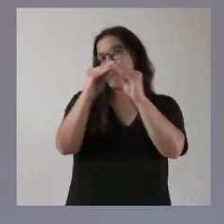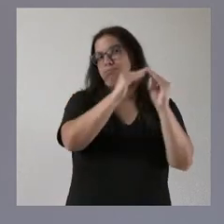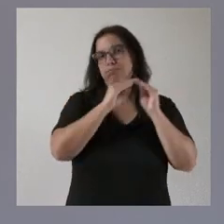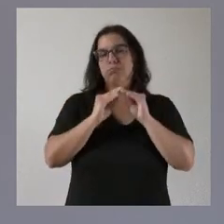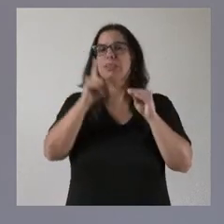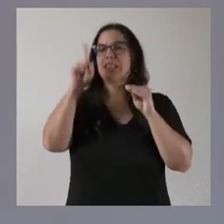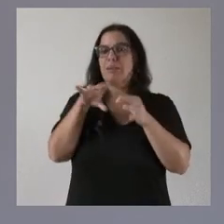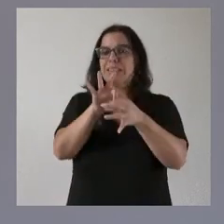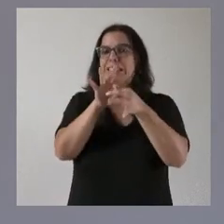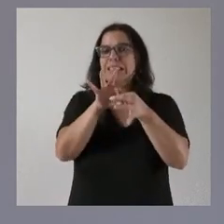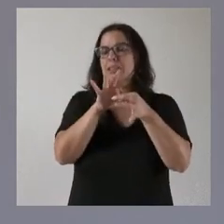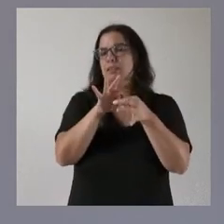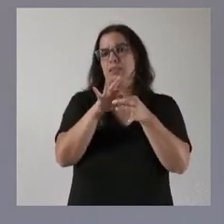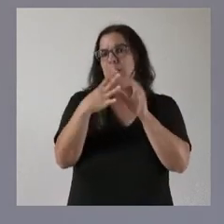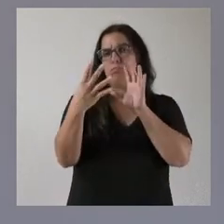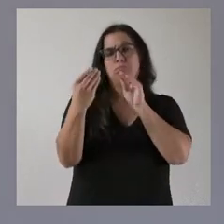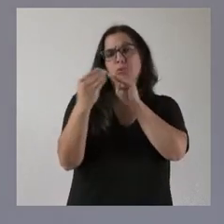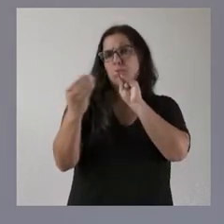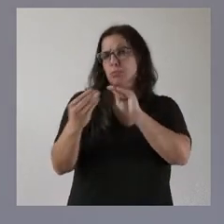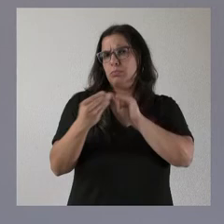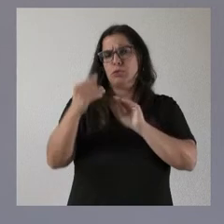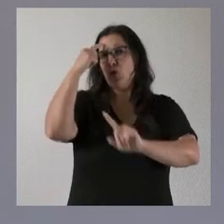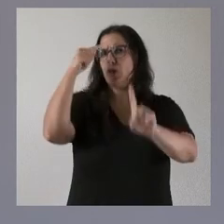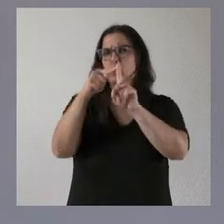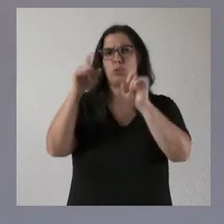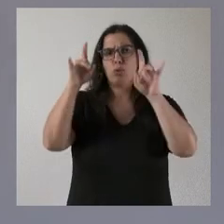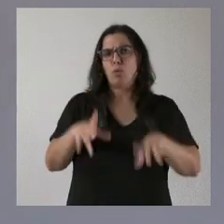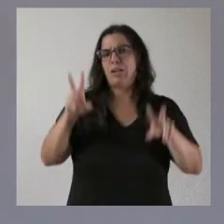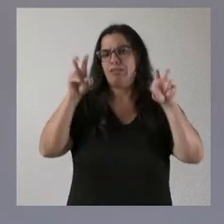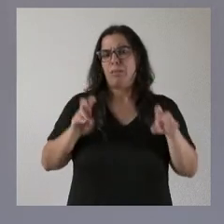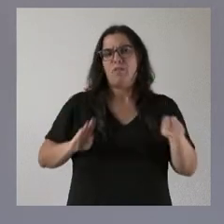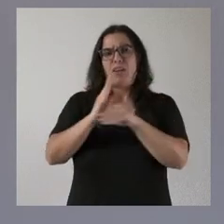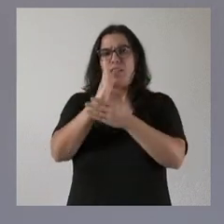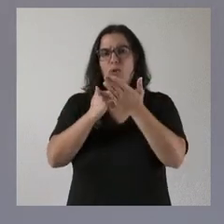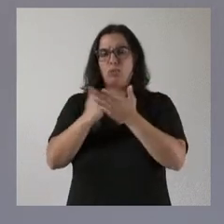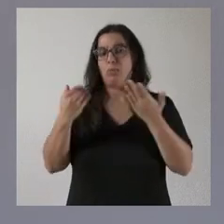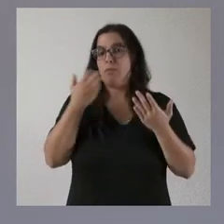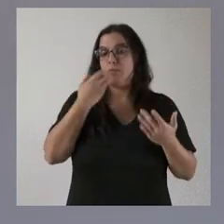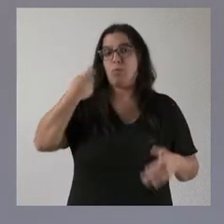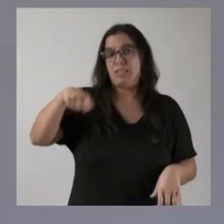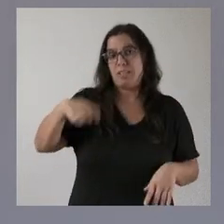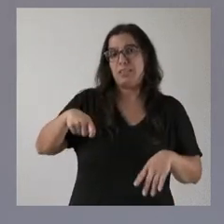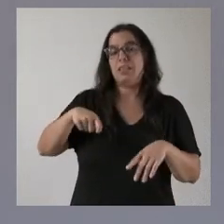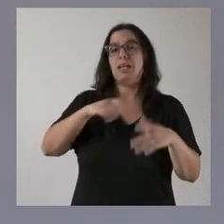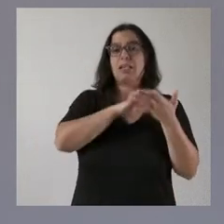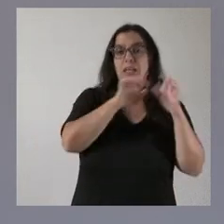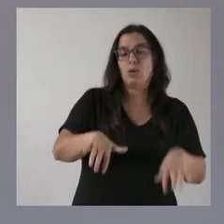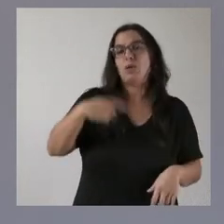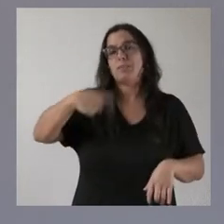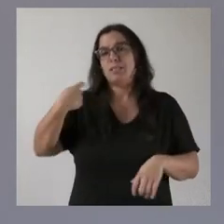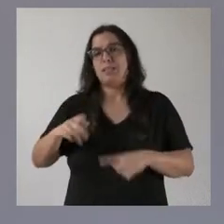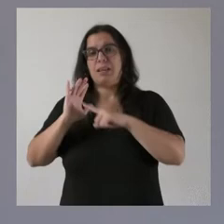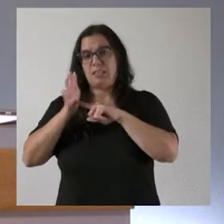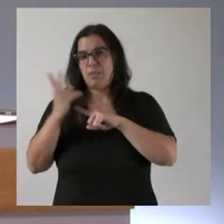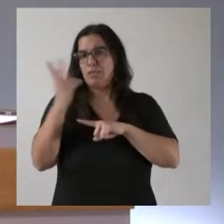muy estrecha de sintonía y de coincidencia de objetivos comunes en torno a la financiación entre el presidente de Castilla y león y el presidente de Castilla